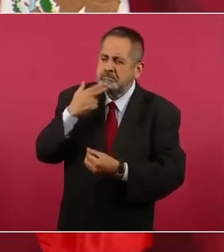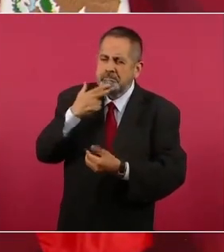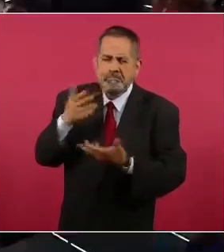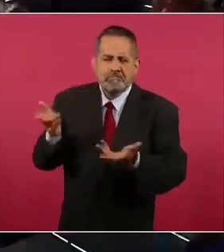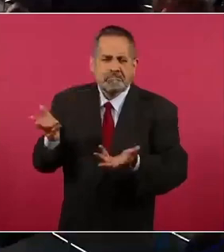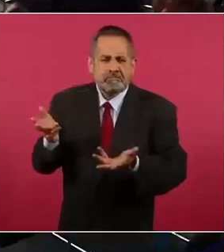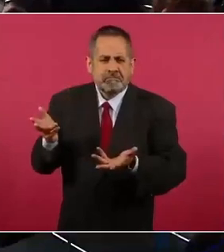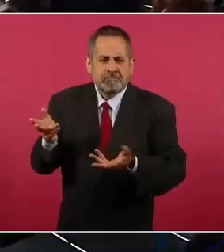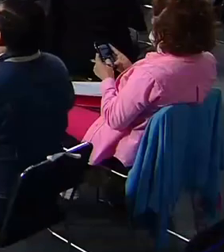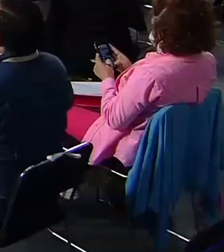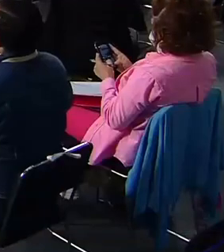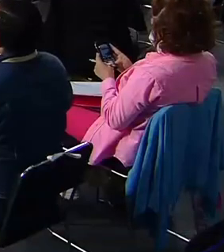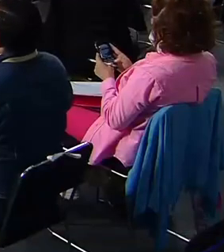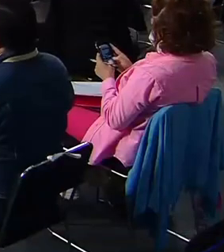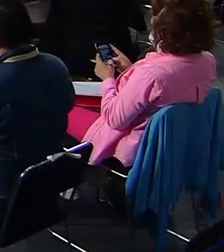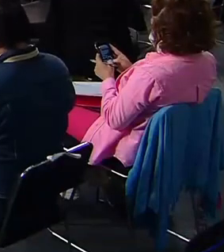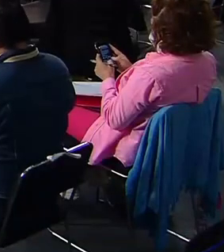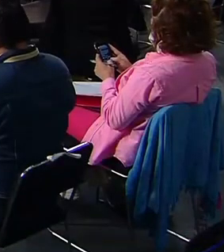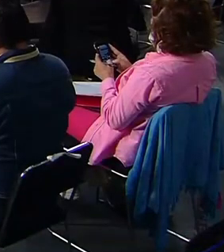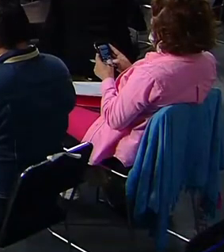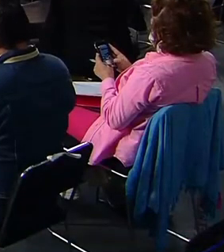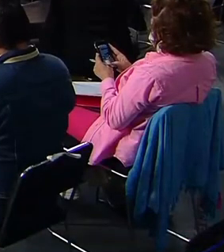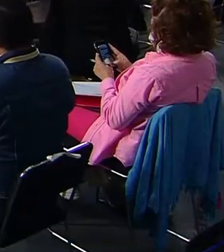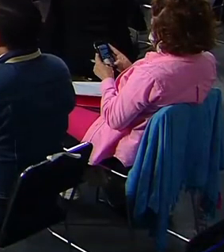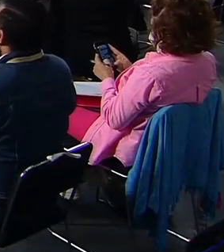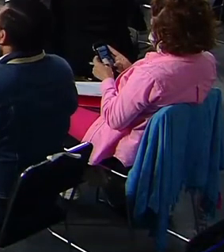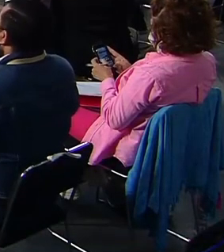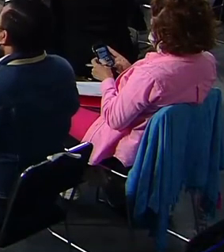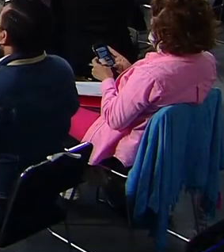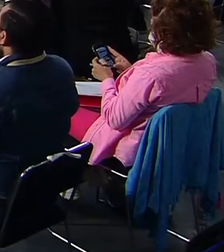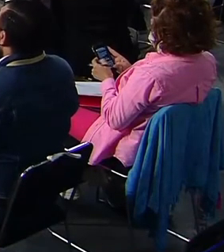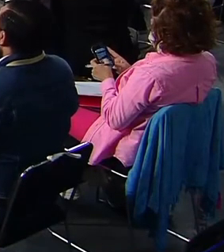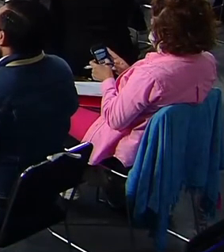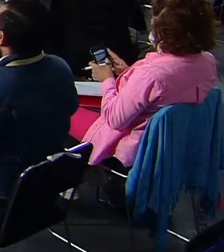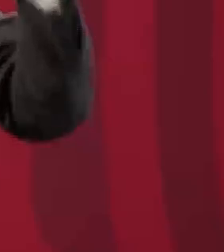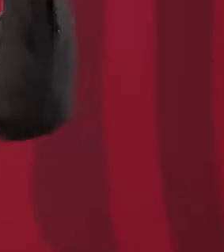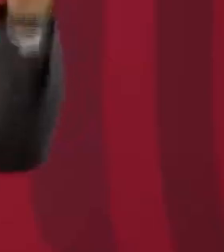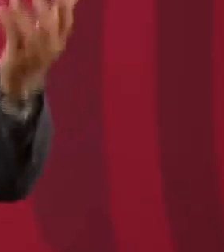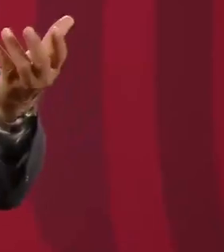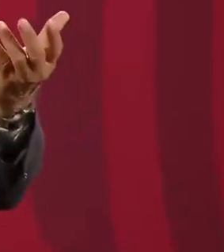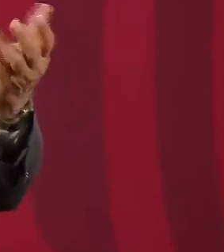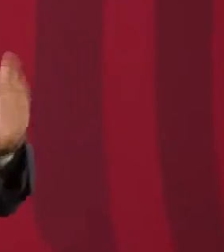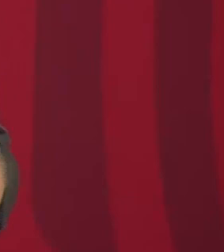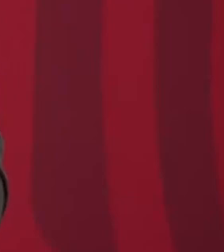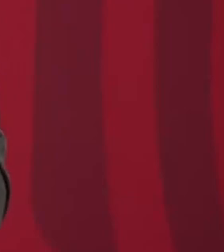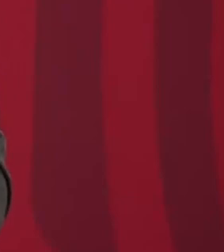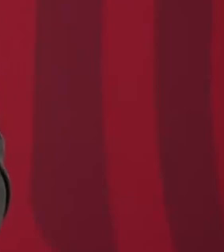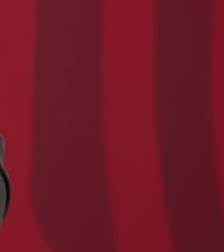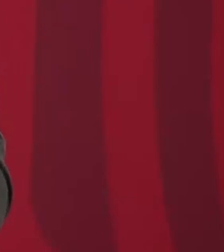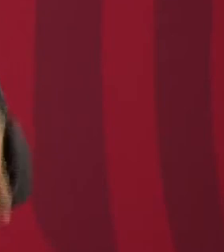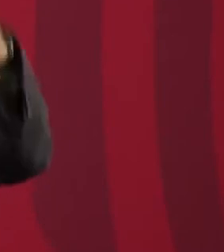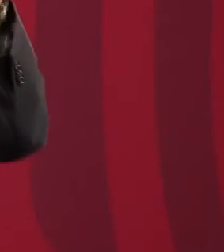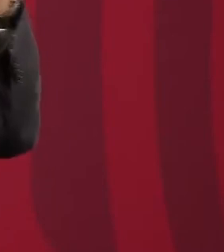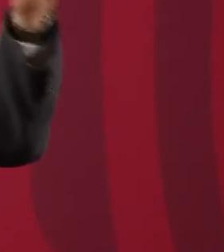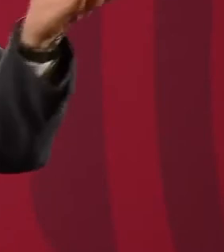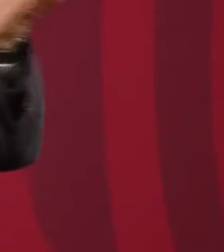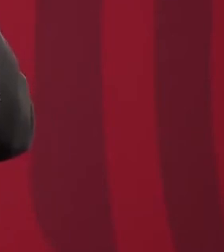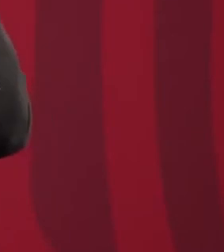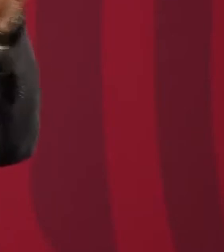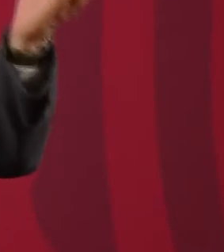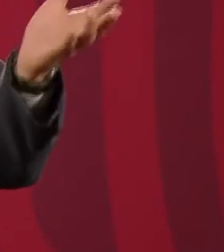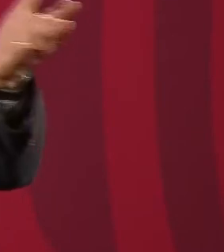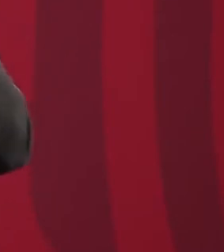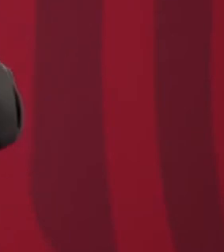si no hacemos nada y sus supuestas fuentes le dicen de que son